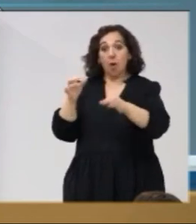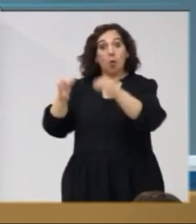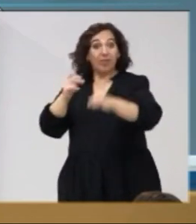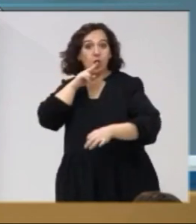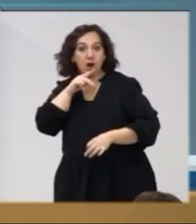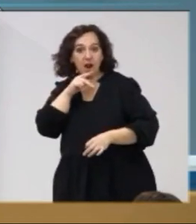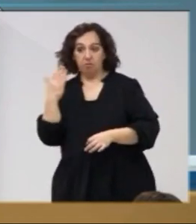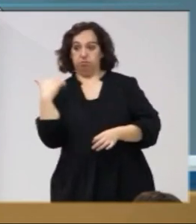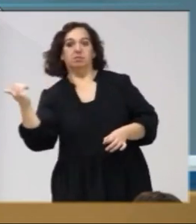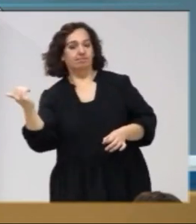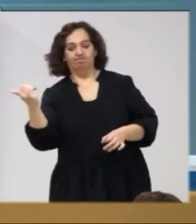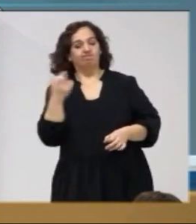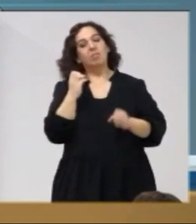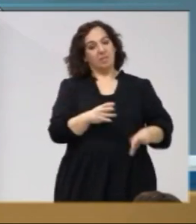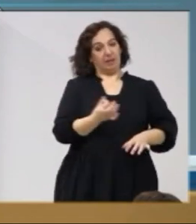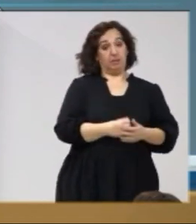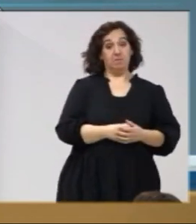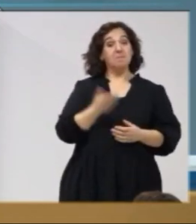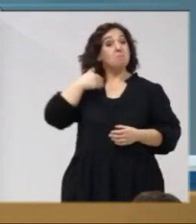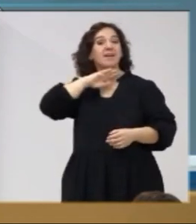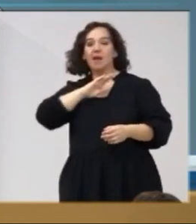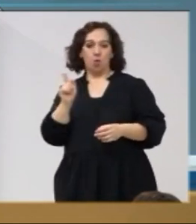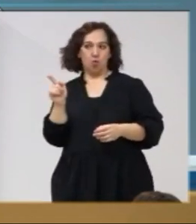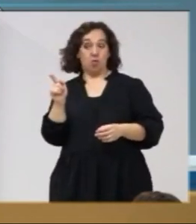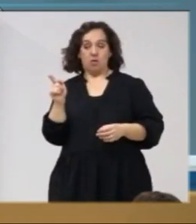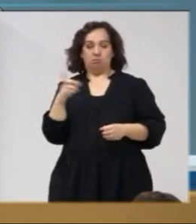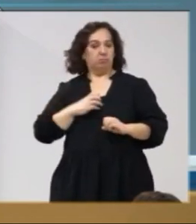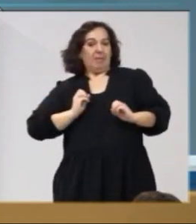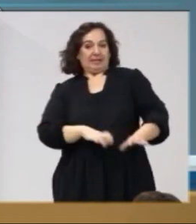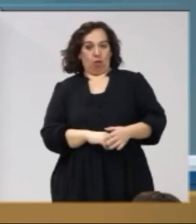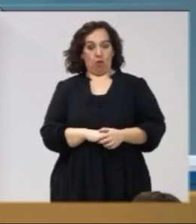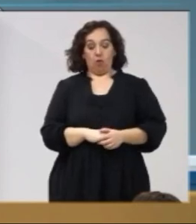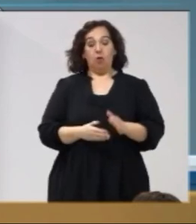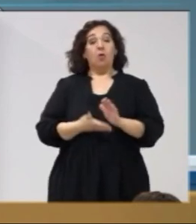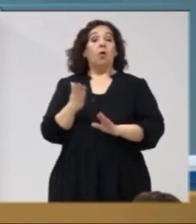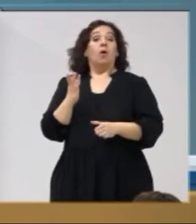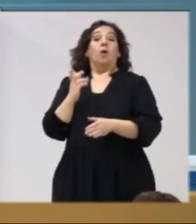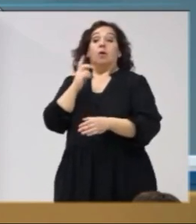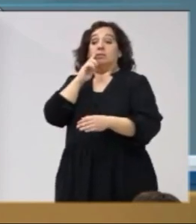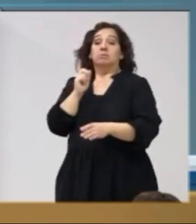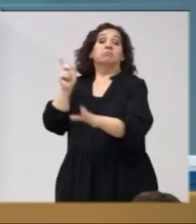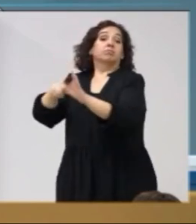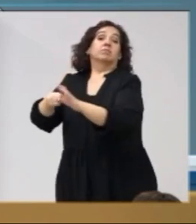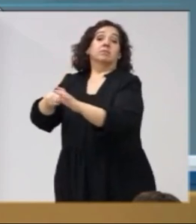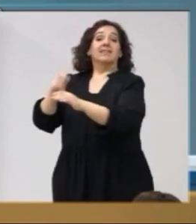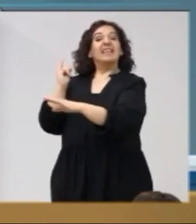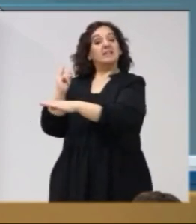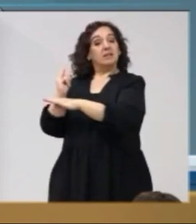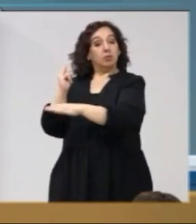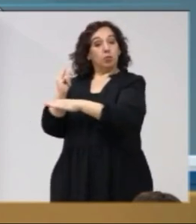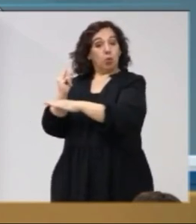oral, Marcano dimitió y se fue a dar clases 4 años al